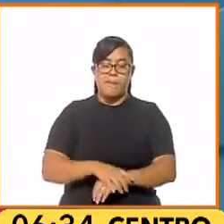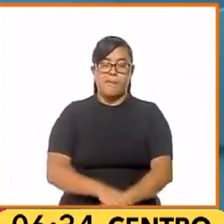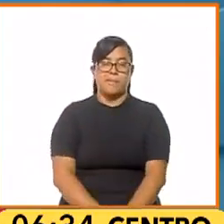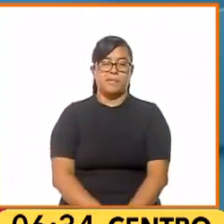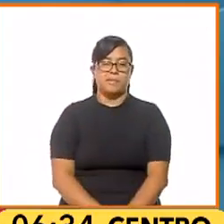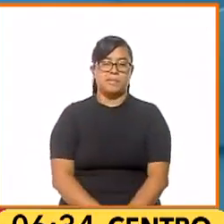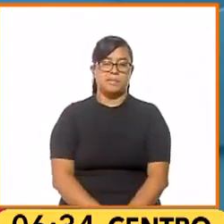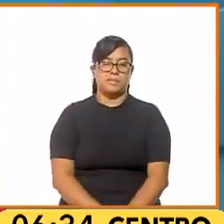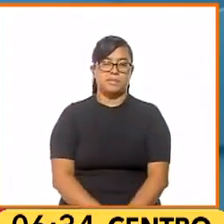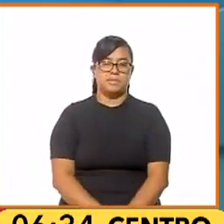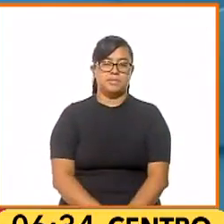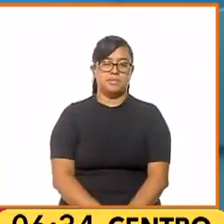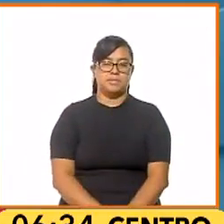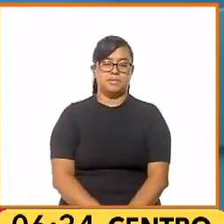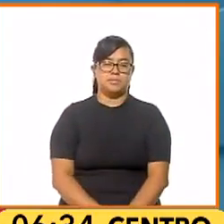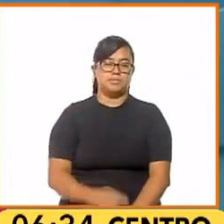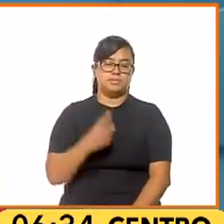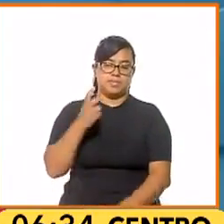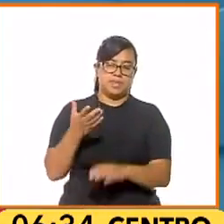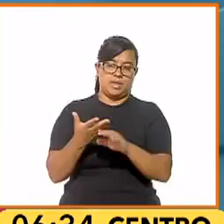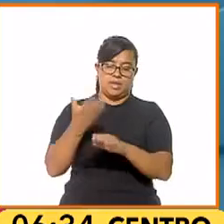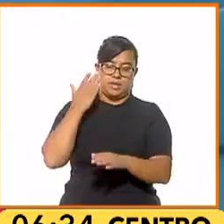en la legislación